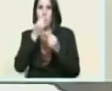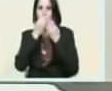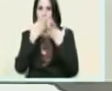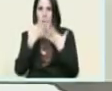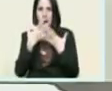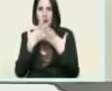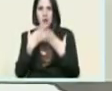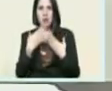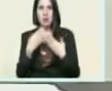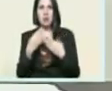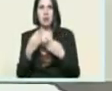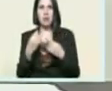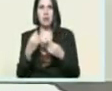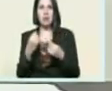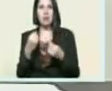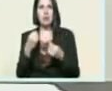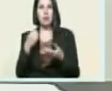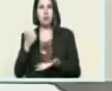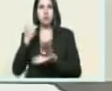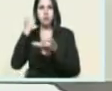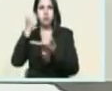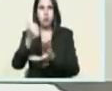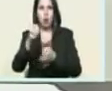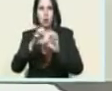favorable del bono educacional,